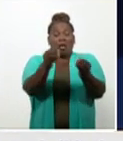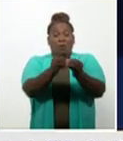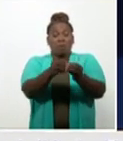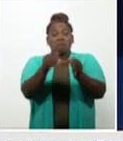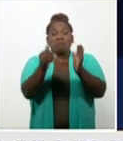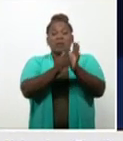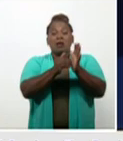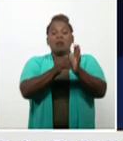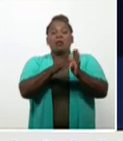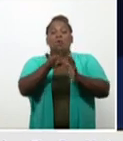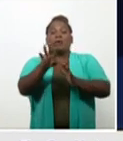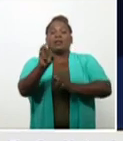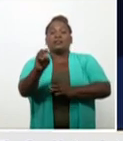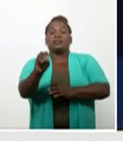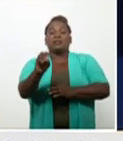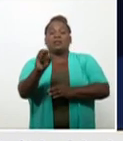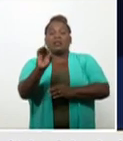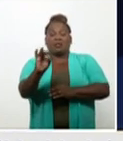que representa el